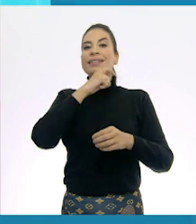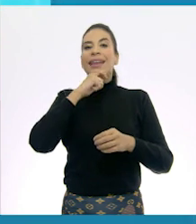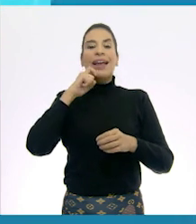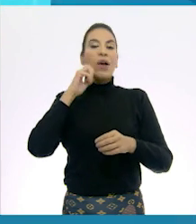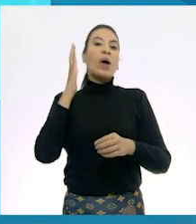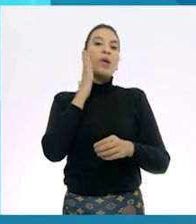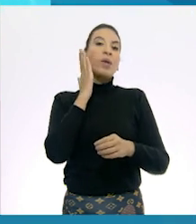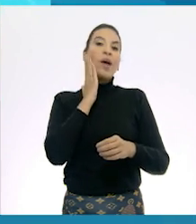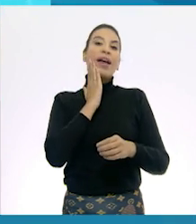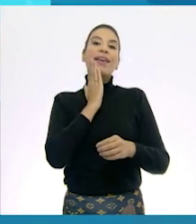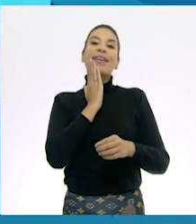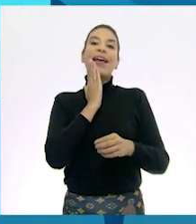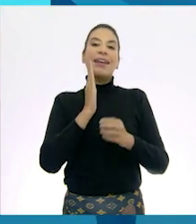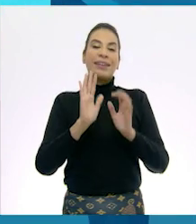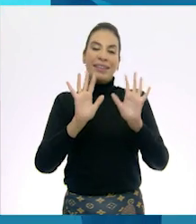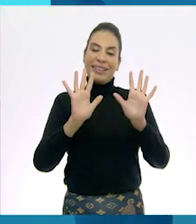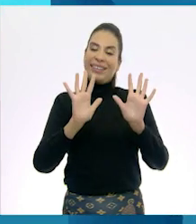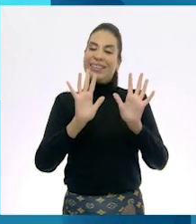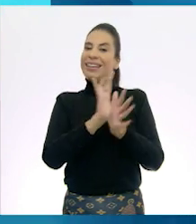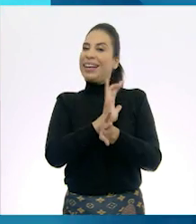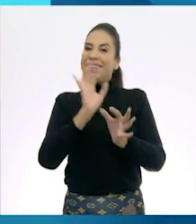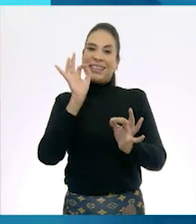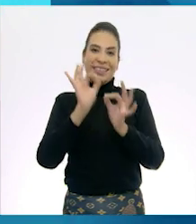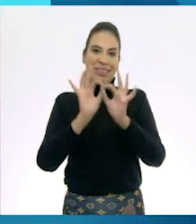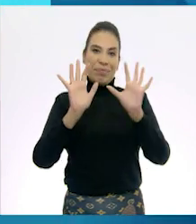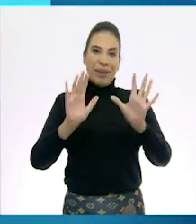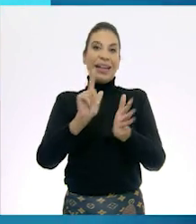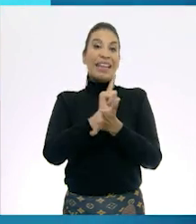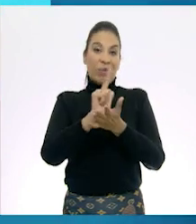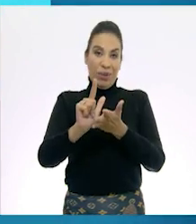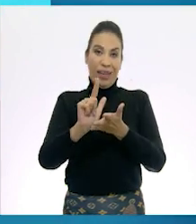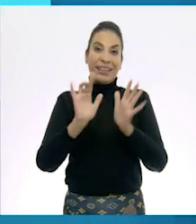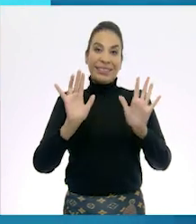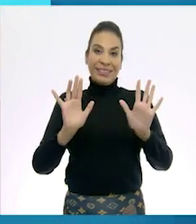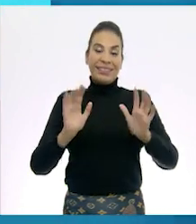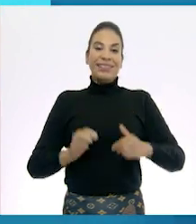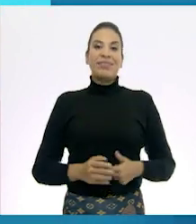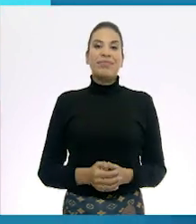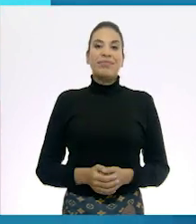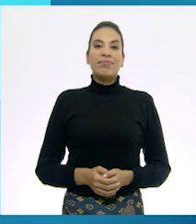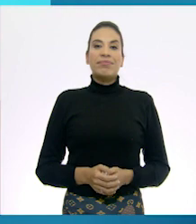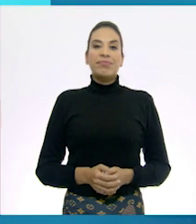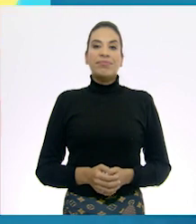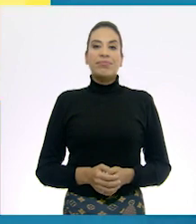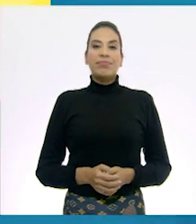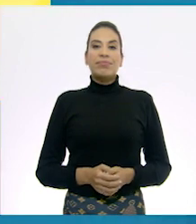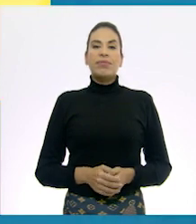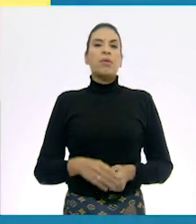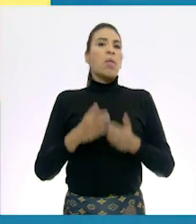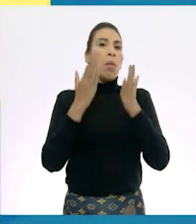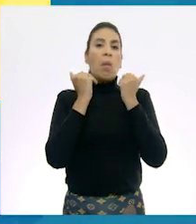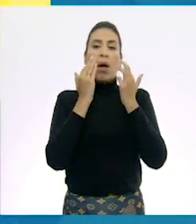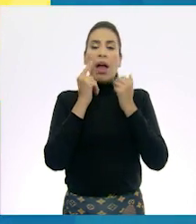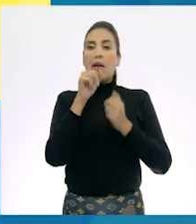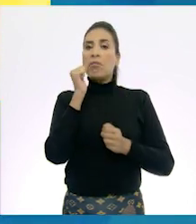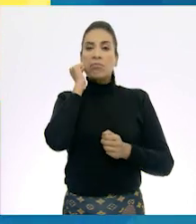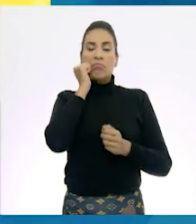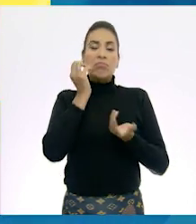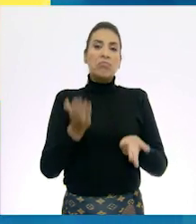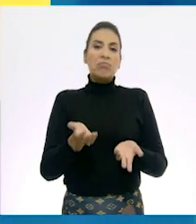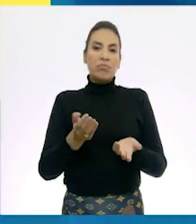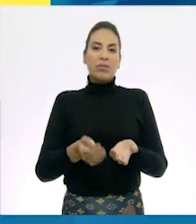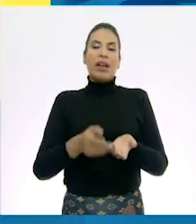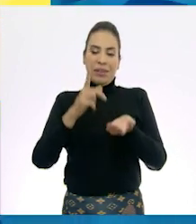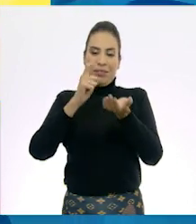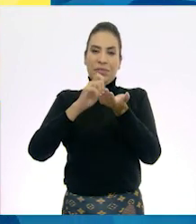Sécalas con una toalla. ¡Y listo! ¡Tus manos están limpias! Si no tienes agua y jabón,